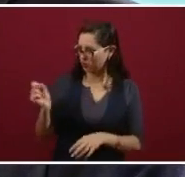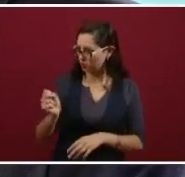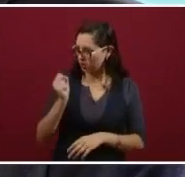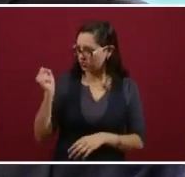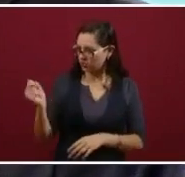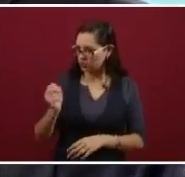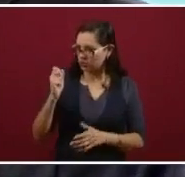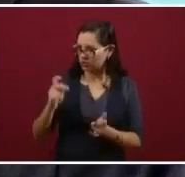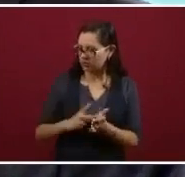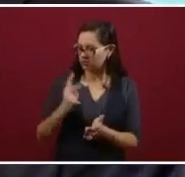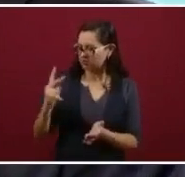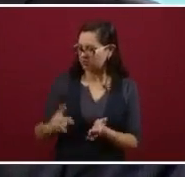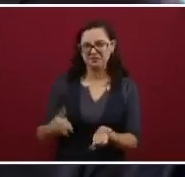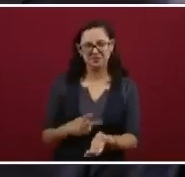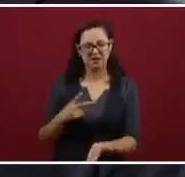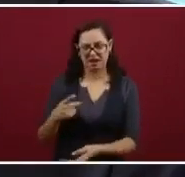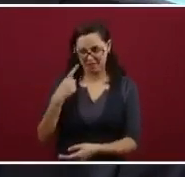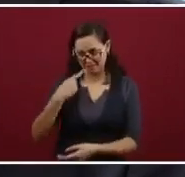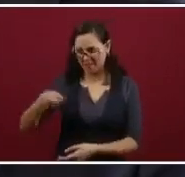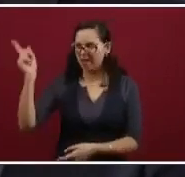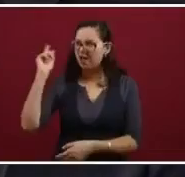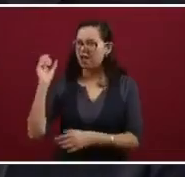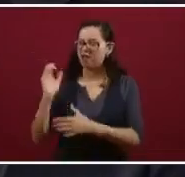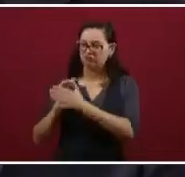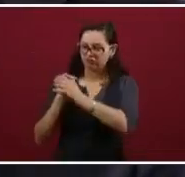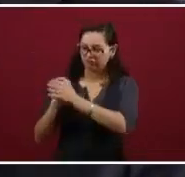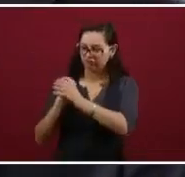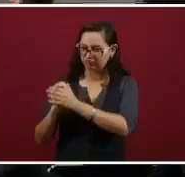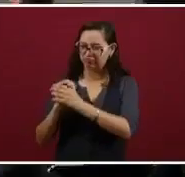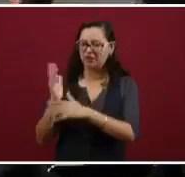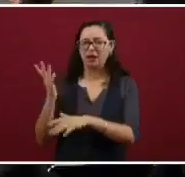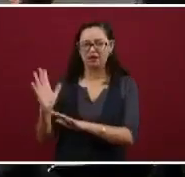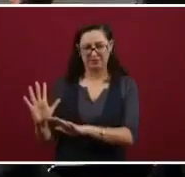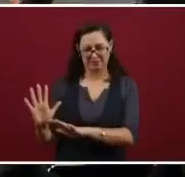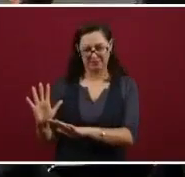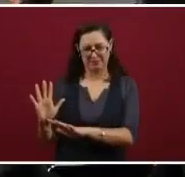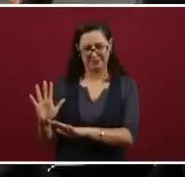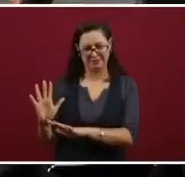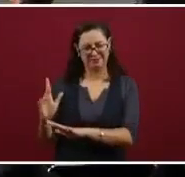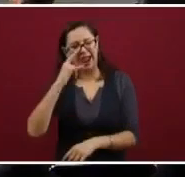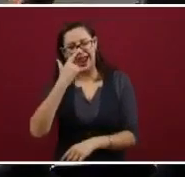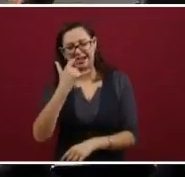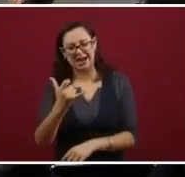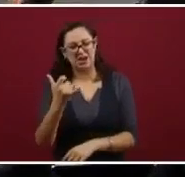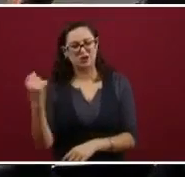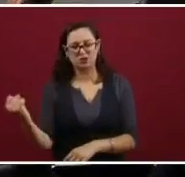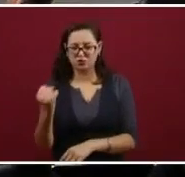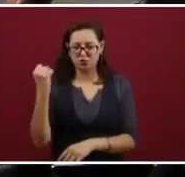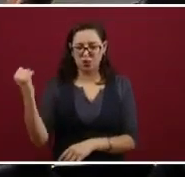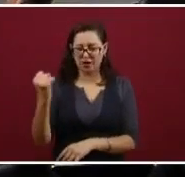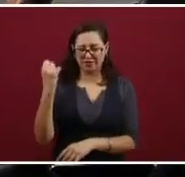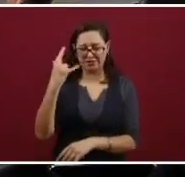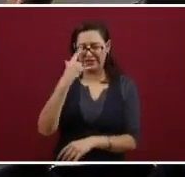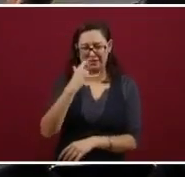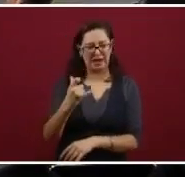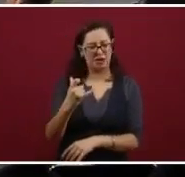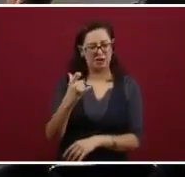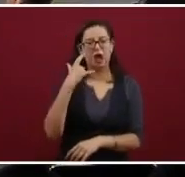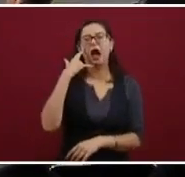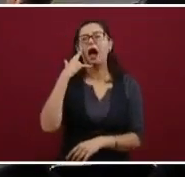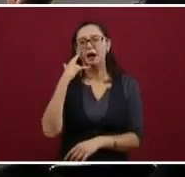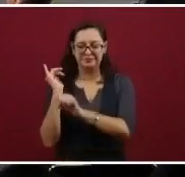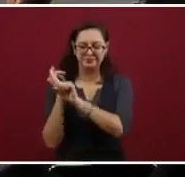por el tino que tenían tan bueno, o hacer una investigación más a fondo, que es lo que realizamos. Y en una gasolinera